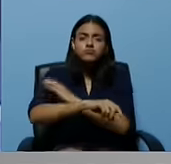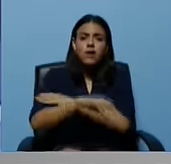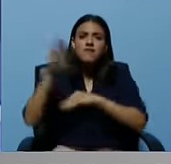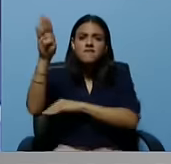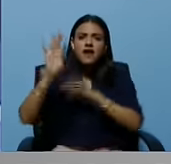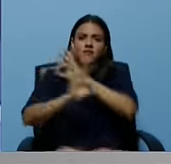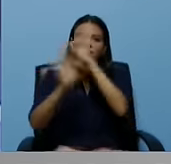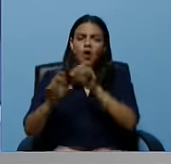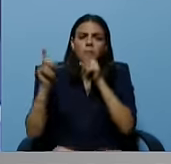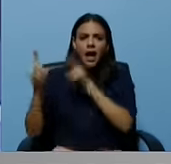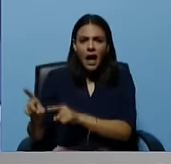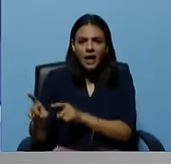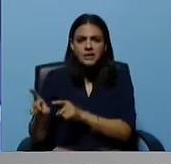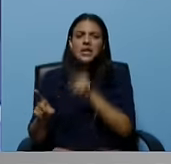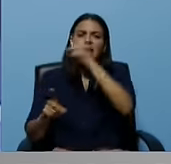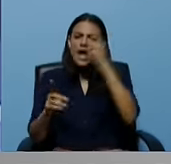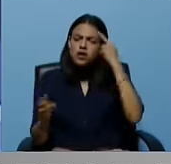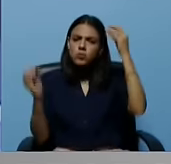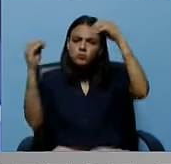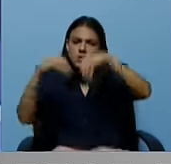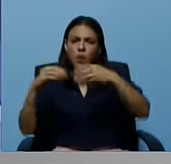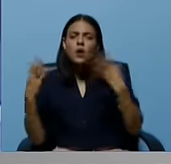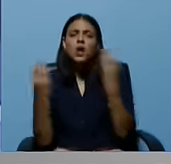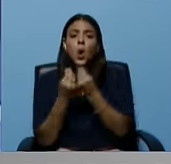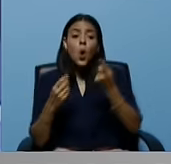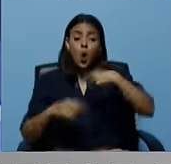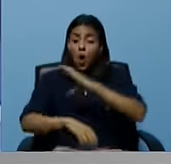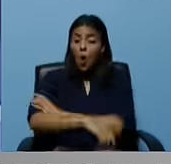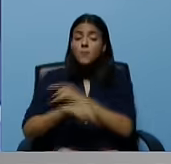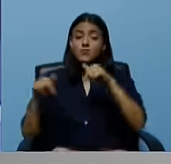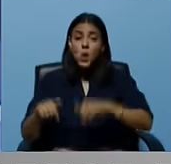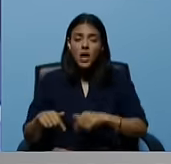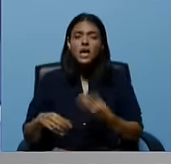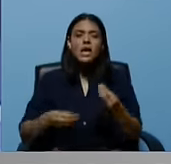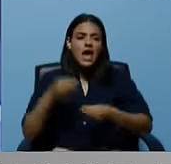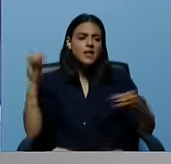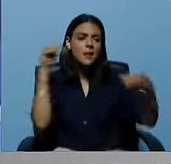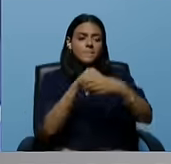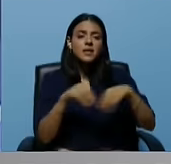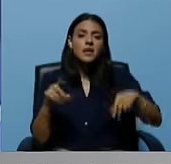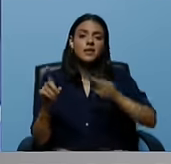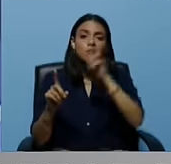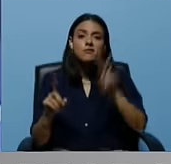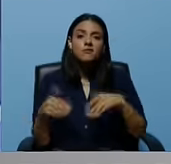fascismo, que toda se conjugó con el extremismo de aquí para atacar a Venezuela.